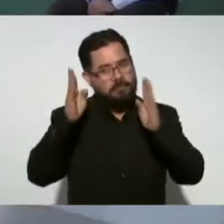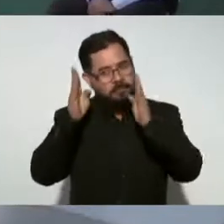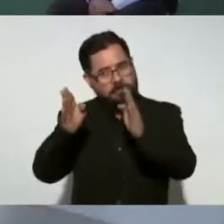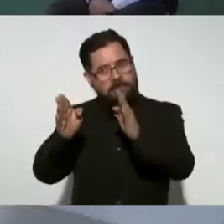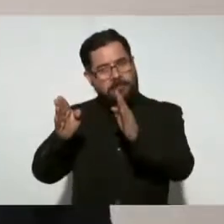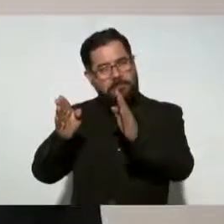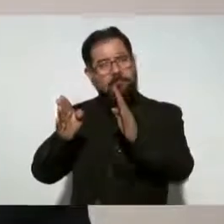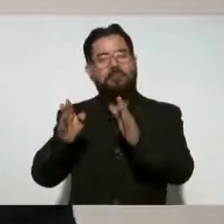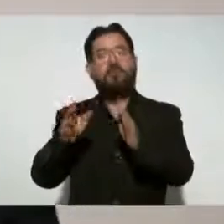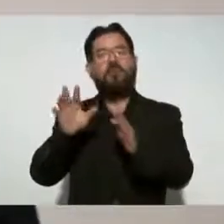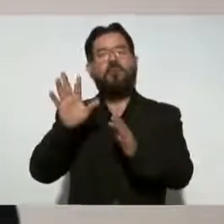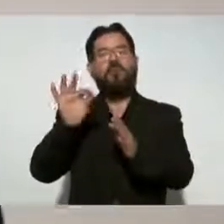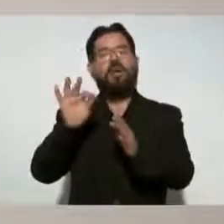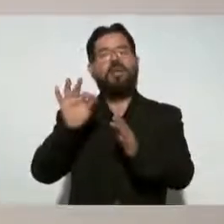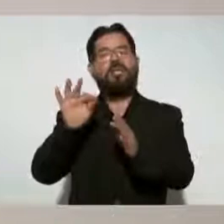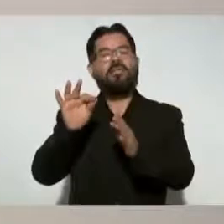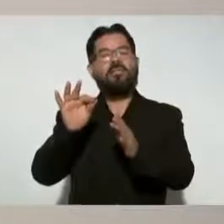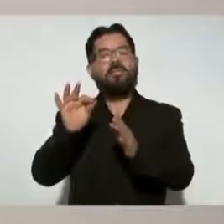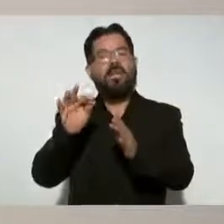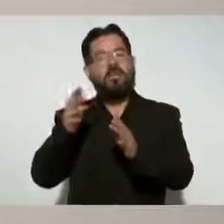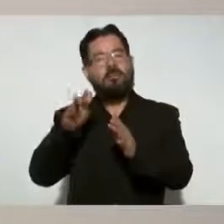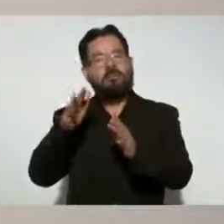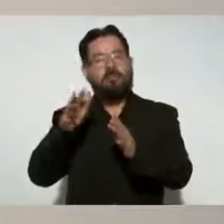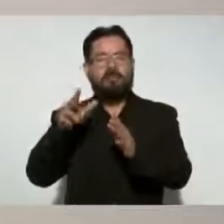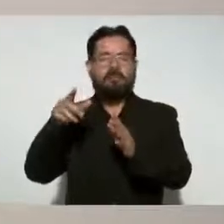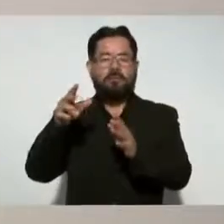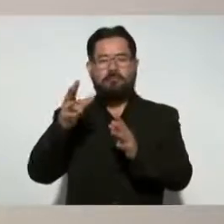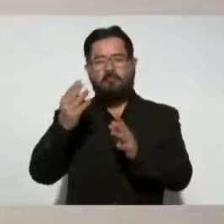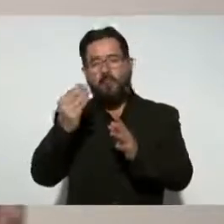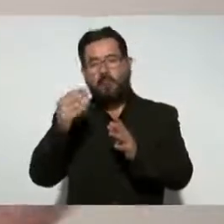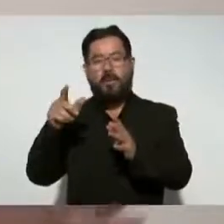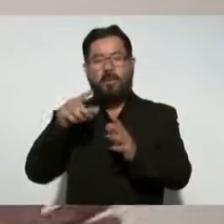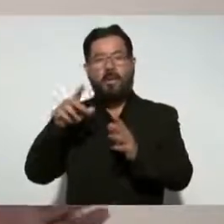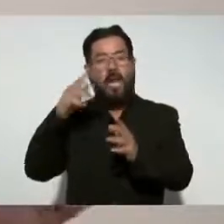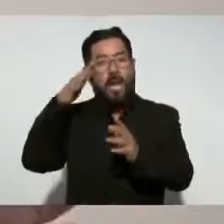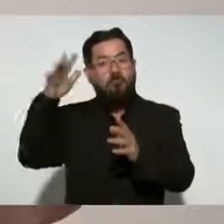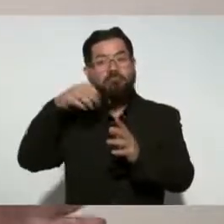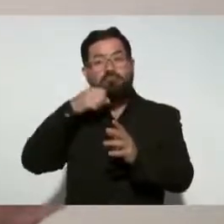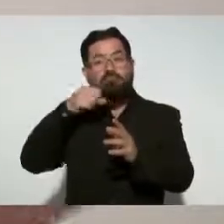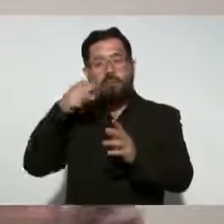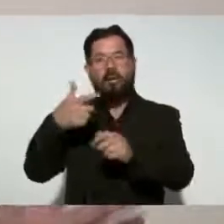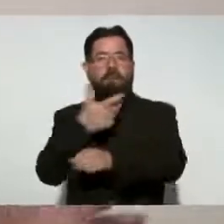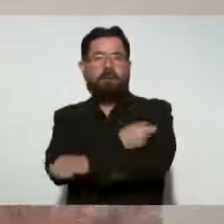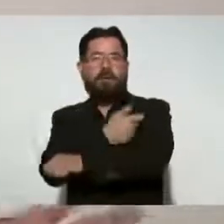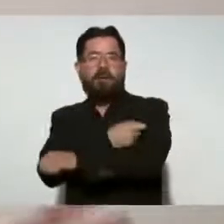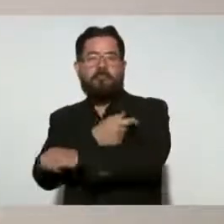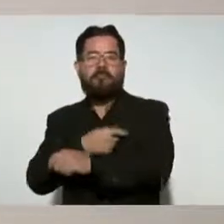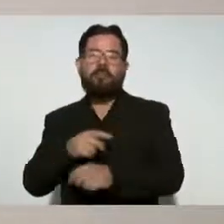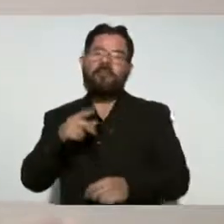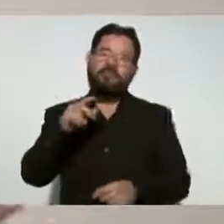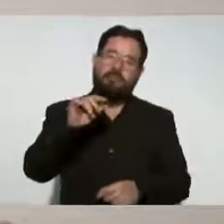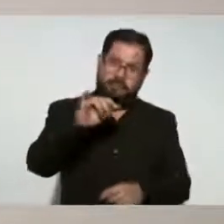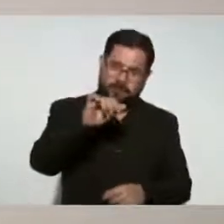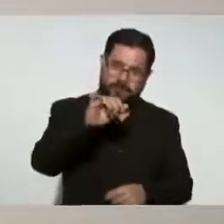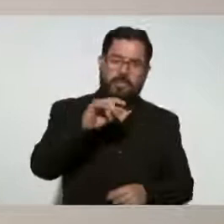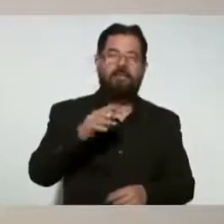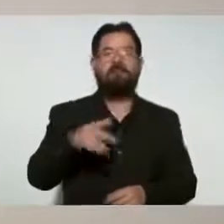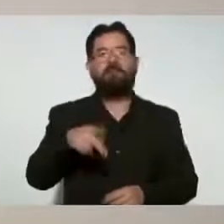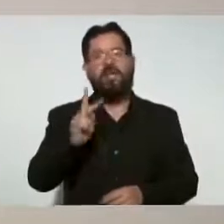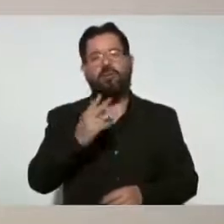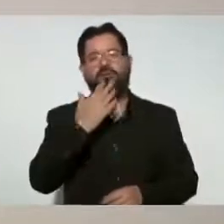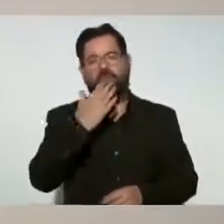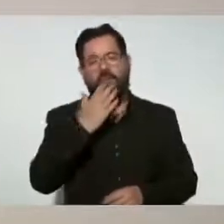vacuna aplicándose a los adultos mayores. Claro, Sonora, la mayor población